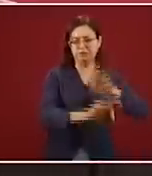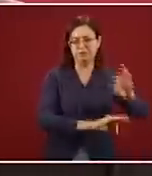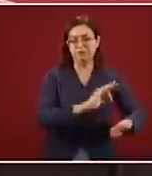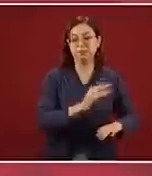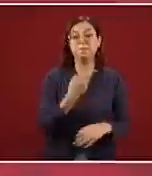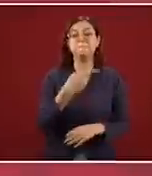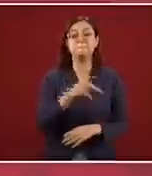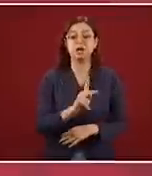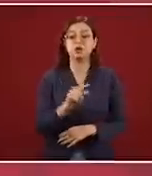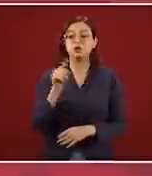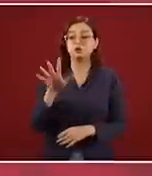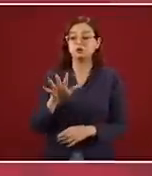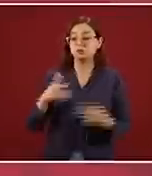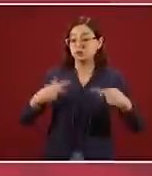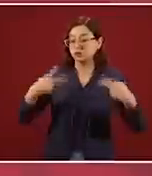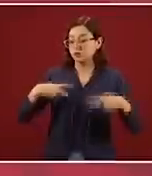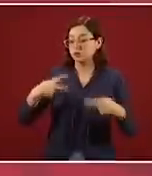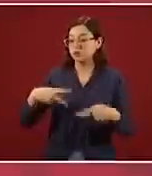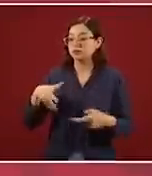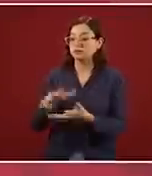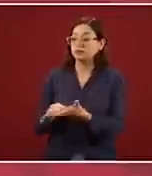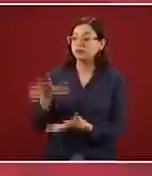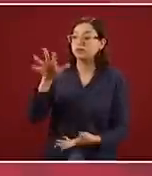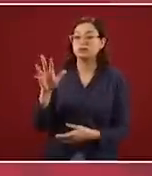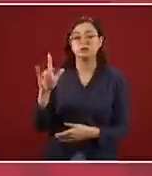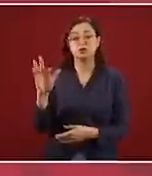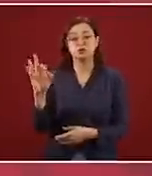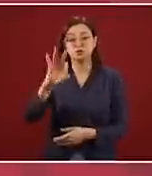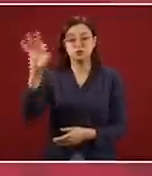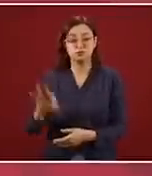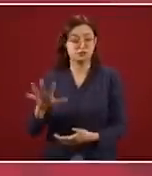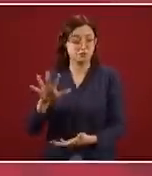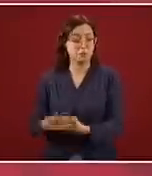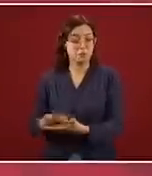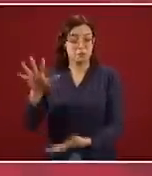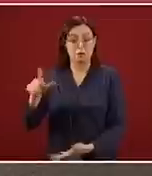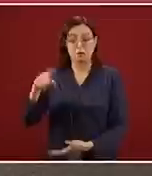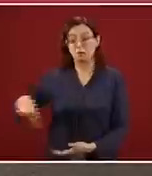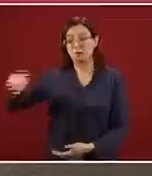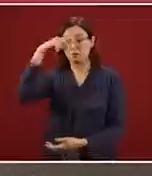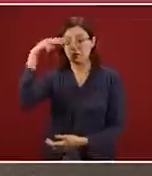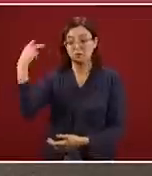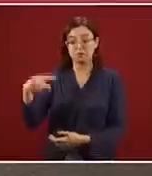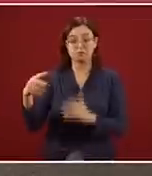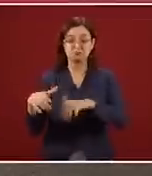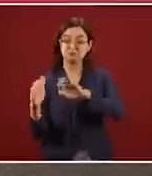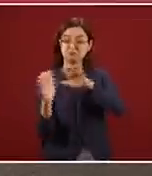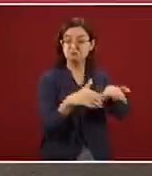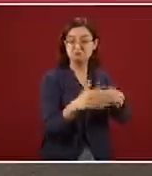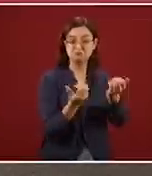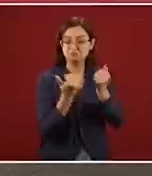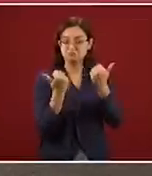mitad de la población, más de la mitad de los mexicanos, no